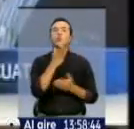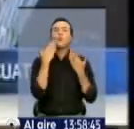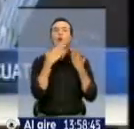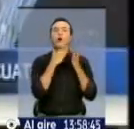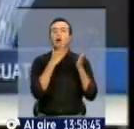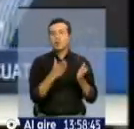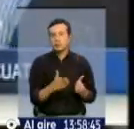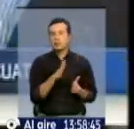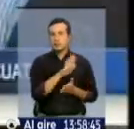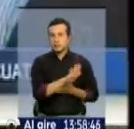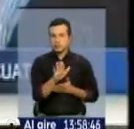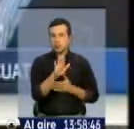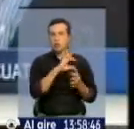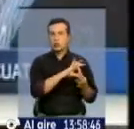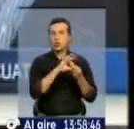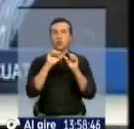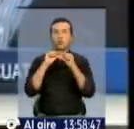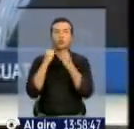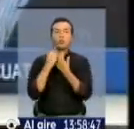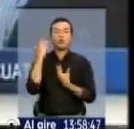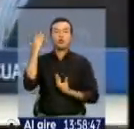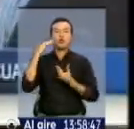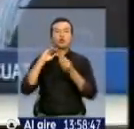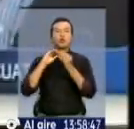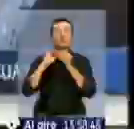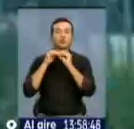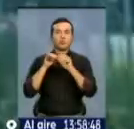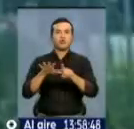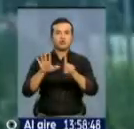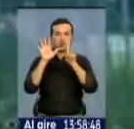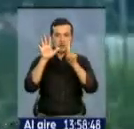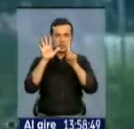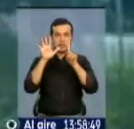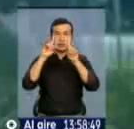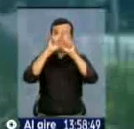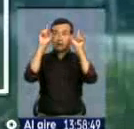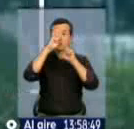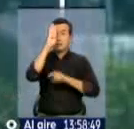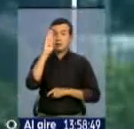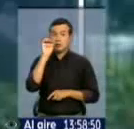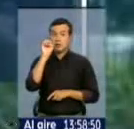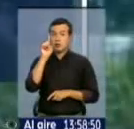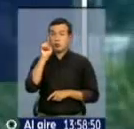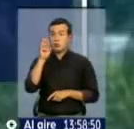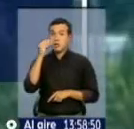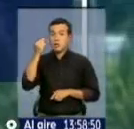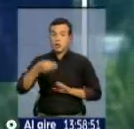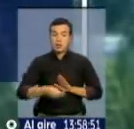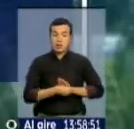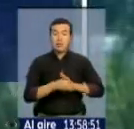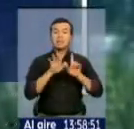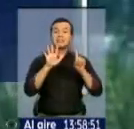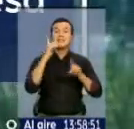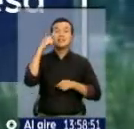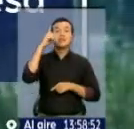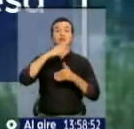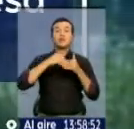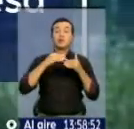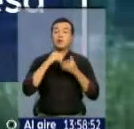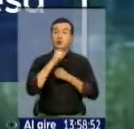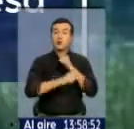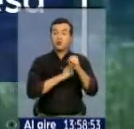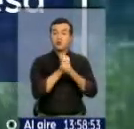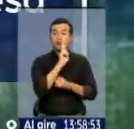al Círculo Político Social Cristiano, a quien, según la hipótesis de la Fiscalía, Odebrecht le entregó 6 millones de dólares desde el año 2010. De este